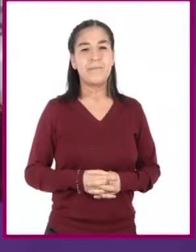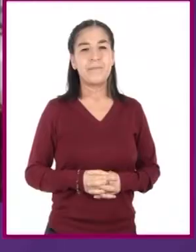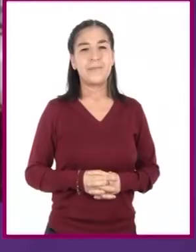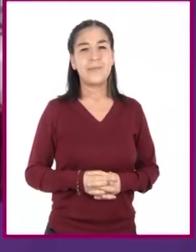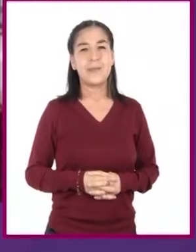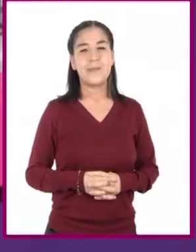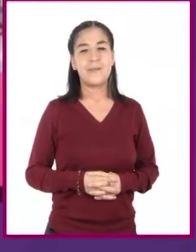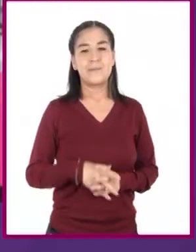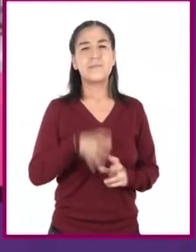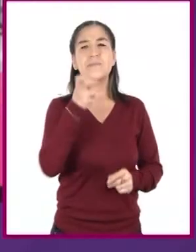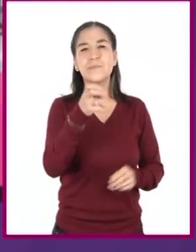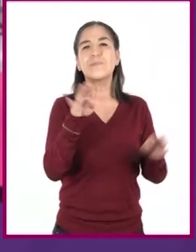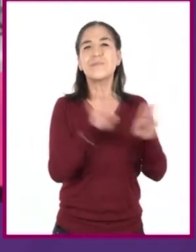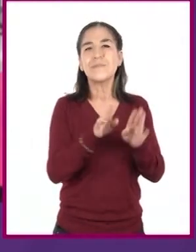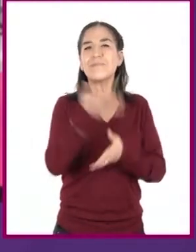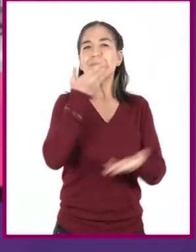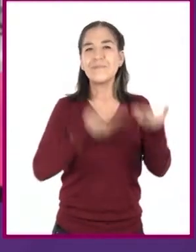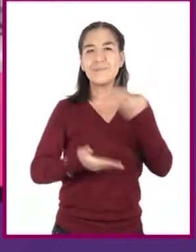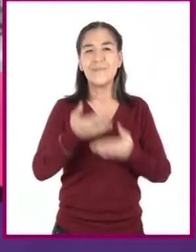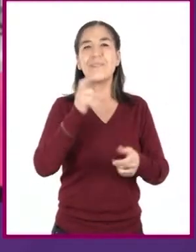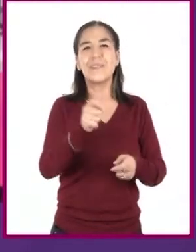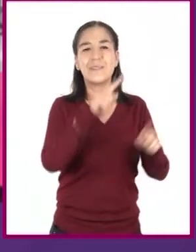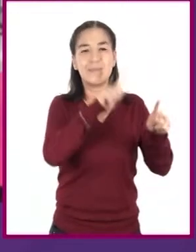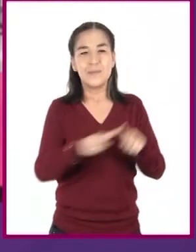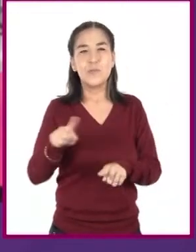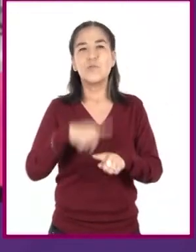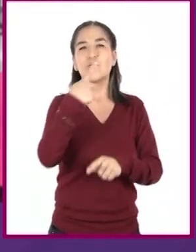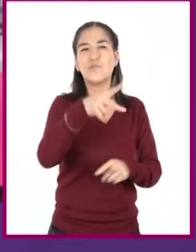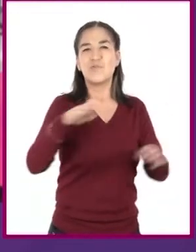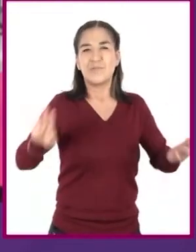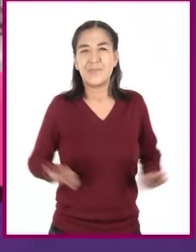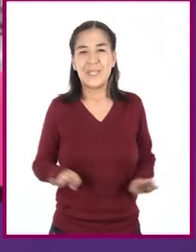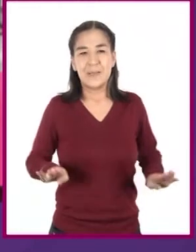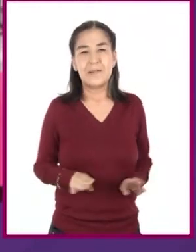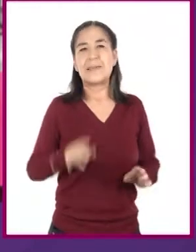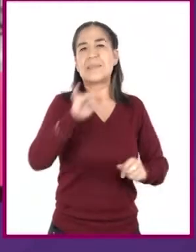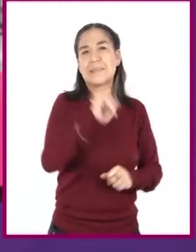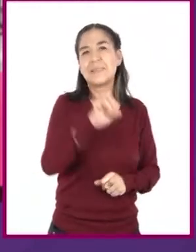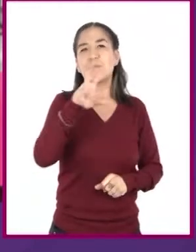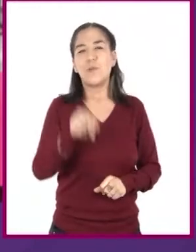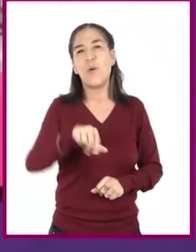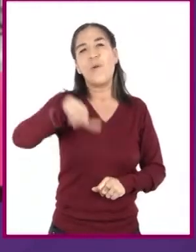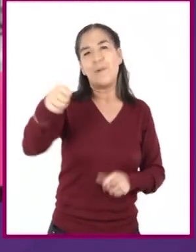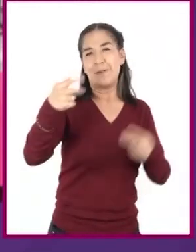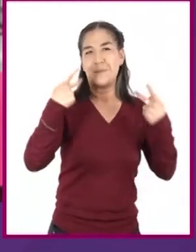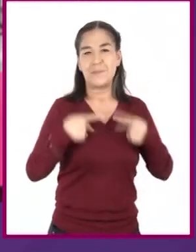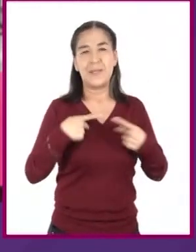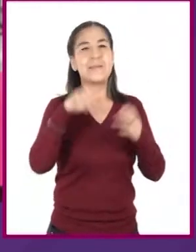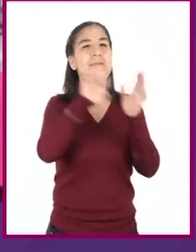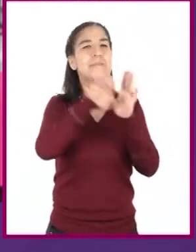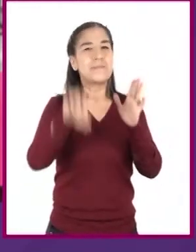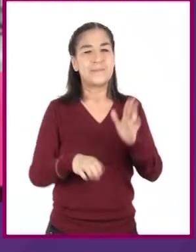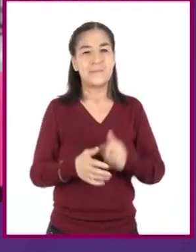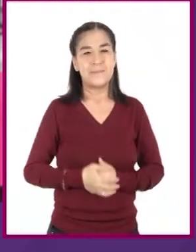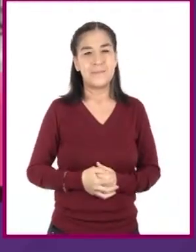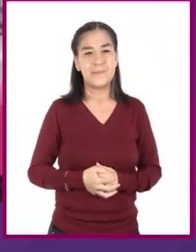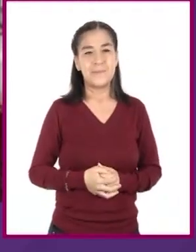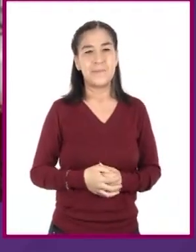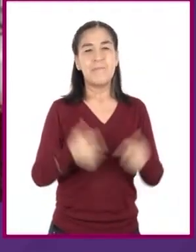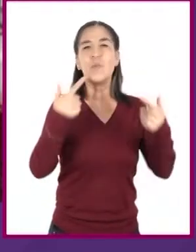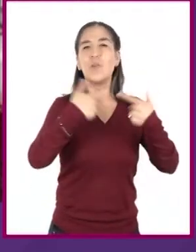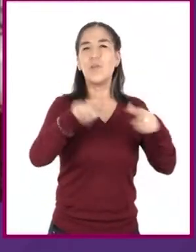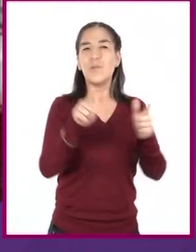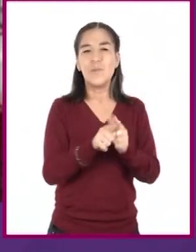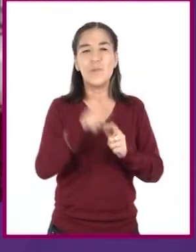Justo al compartir ciertos rasgos estructurales o no con otras personas. Por ejemplo, grupos